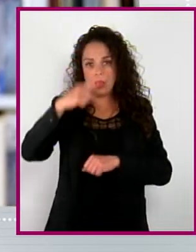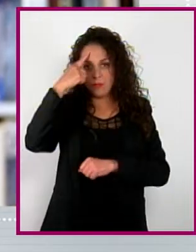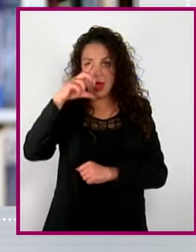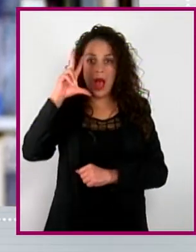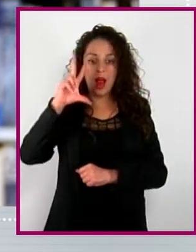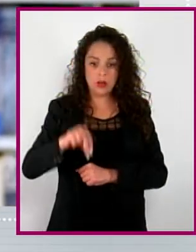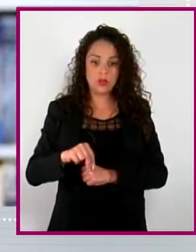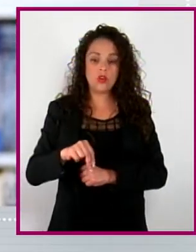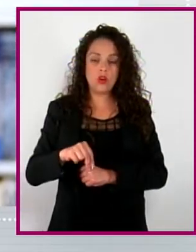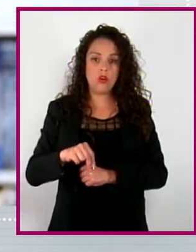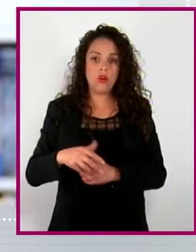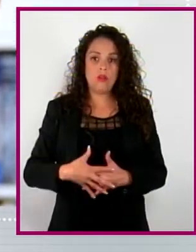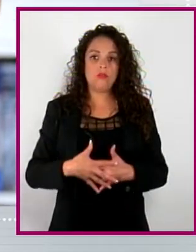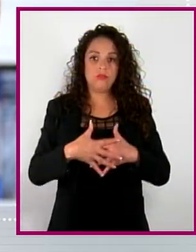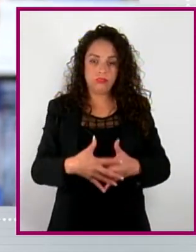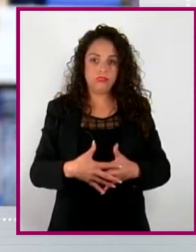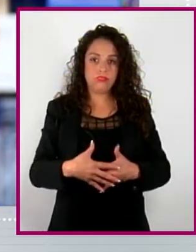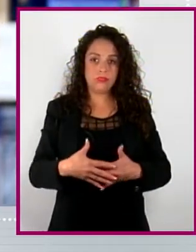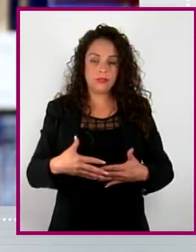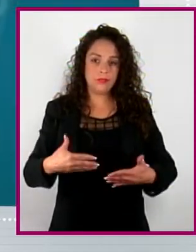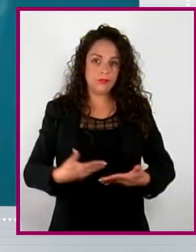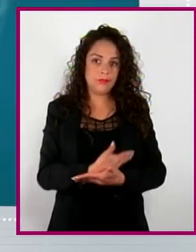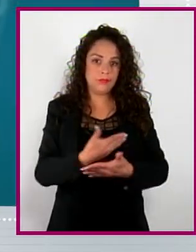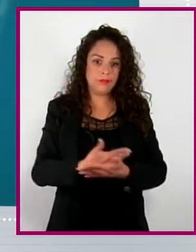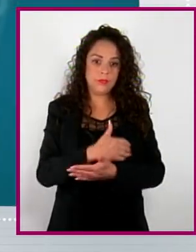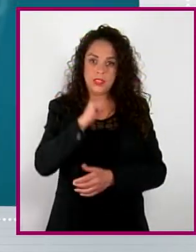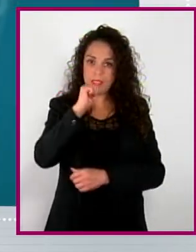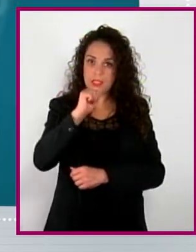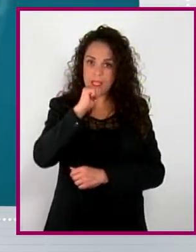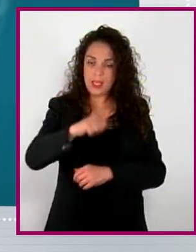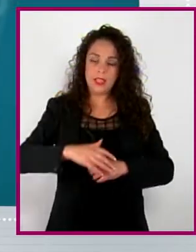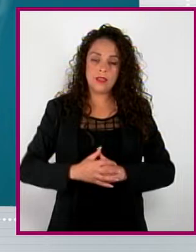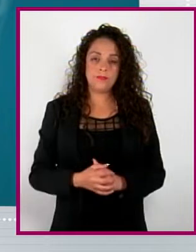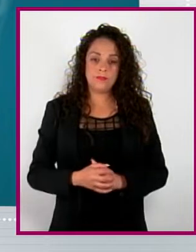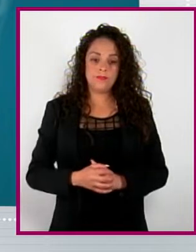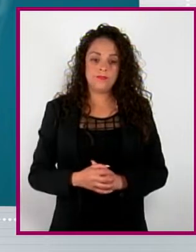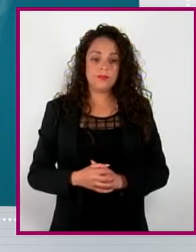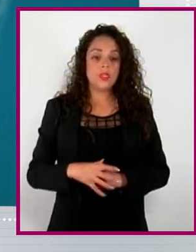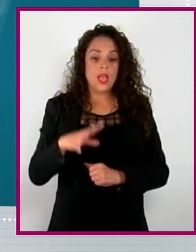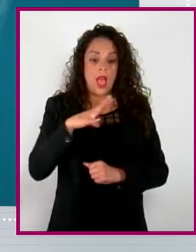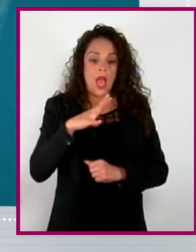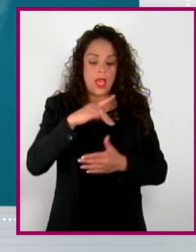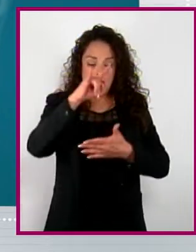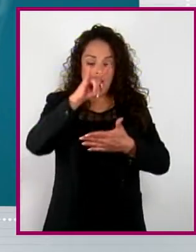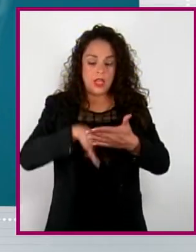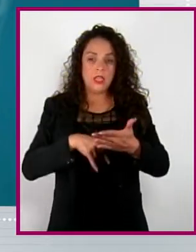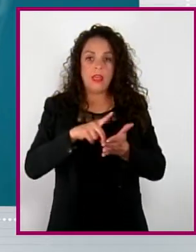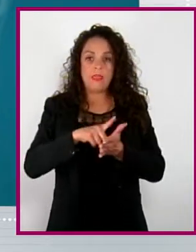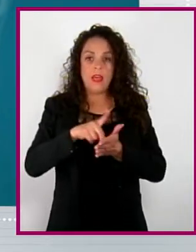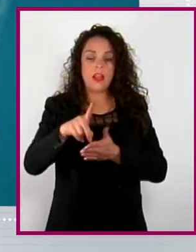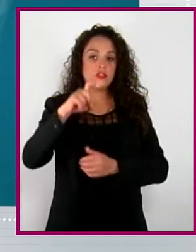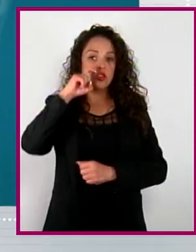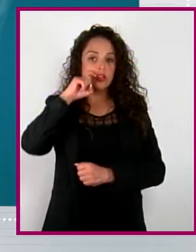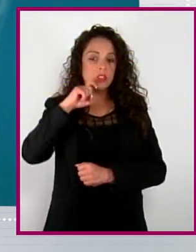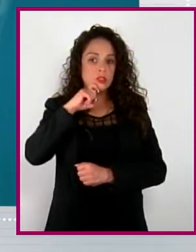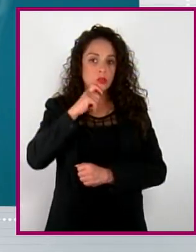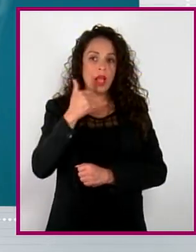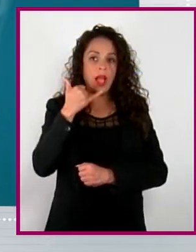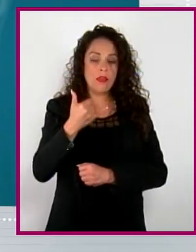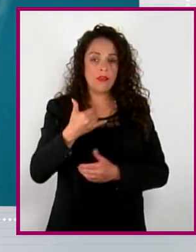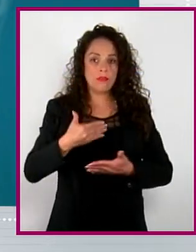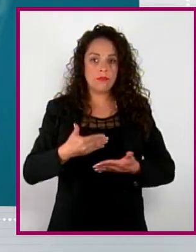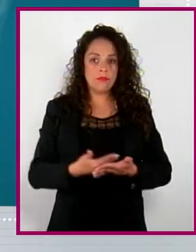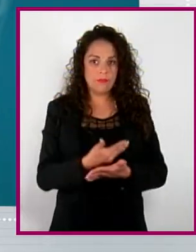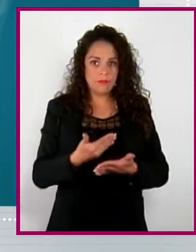ejerzan su reproductividad. Hay un listado de derechos sexuales y reproductivos que se crearon para que